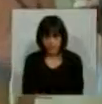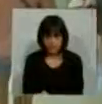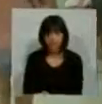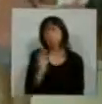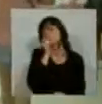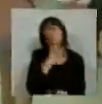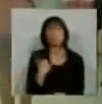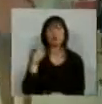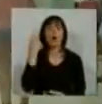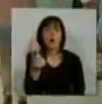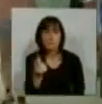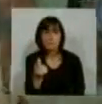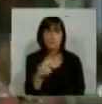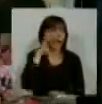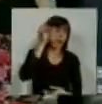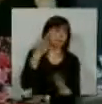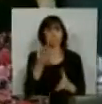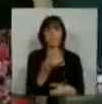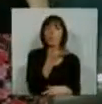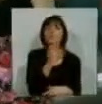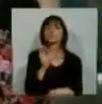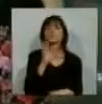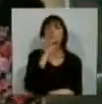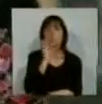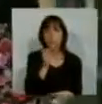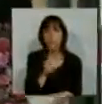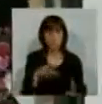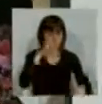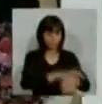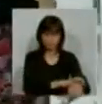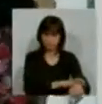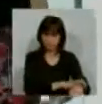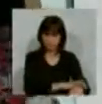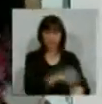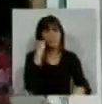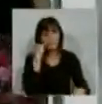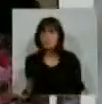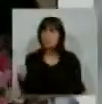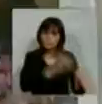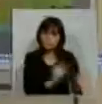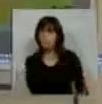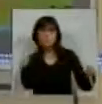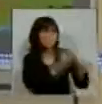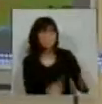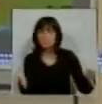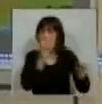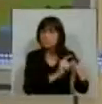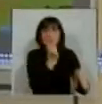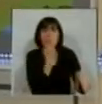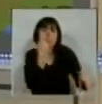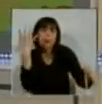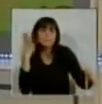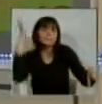un dispositivo de $400 que tenés que llevar en la muñeca y lo tenés que cargar todos los días. Te olvidás de